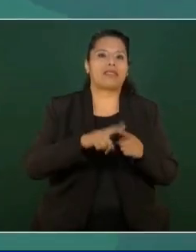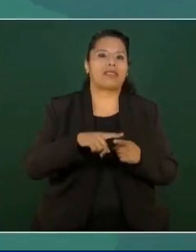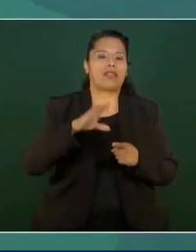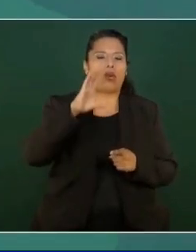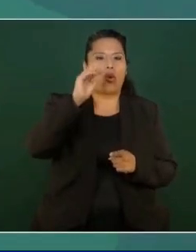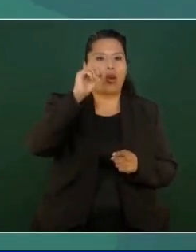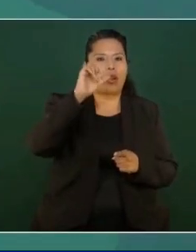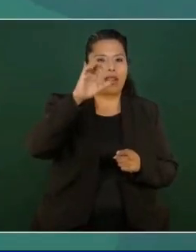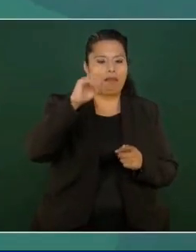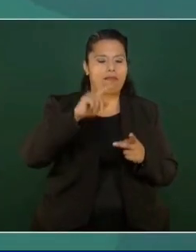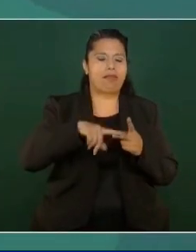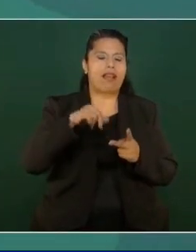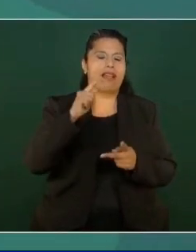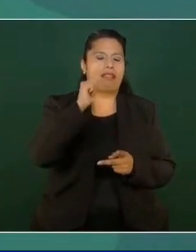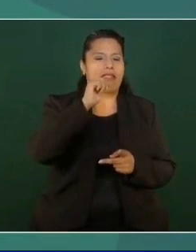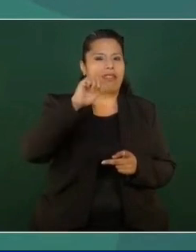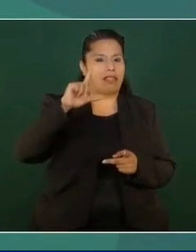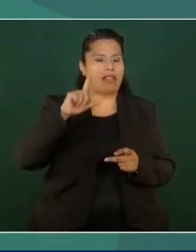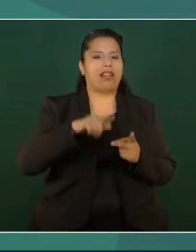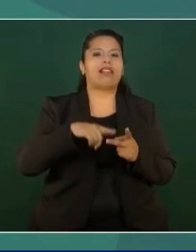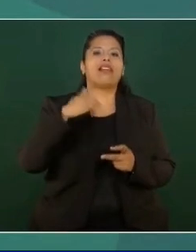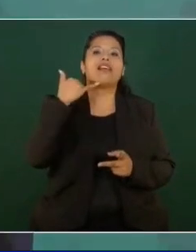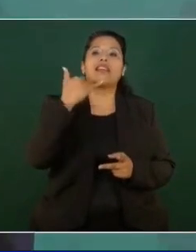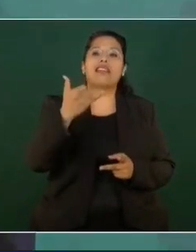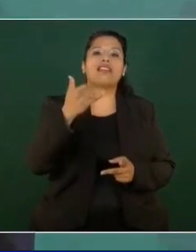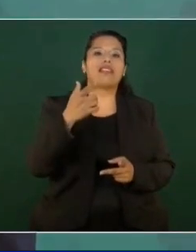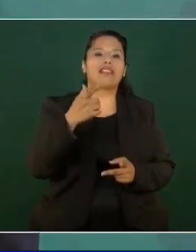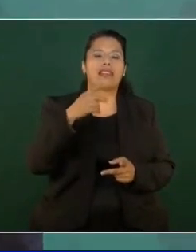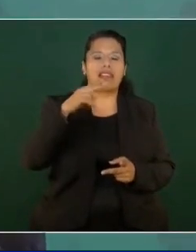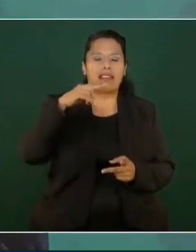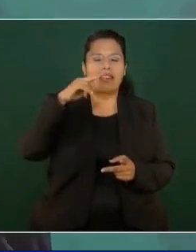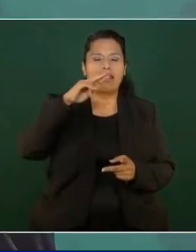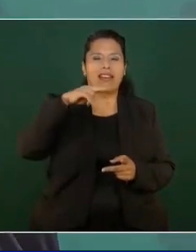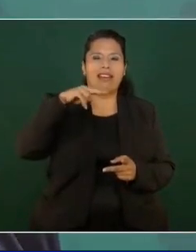Colima, Tlaxcala y Nayarit, que fue el primero.